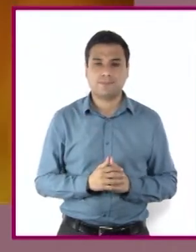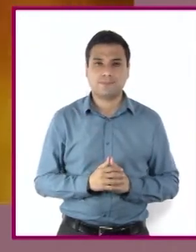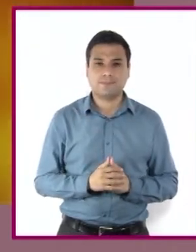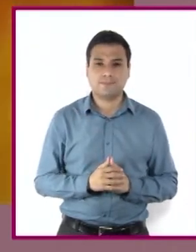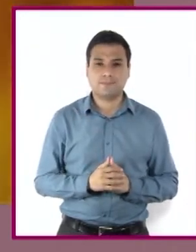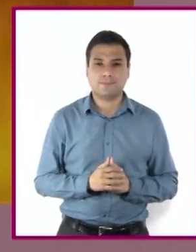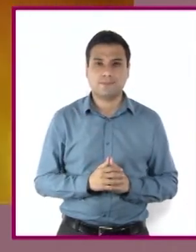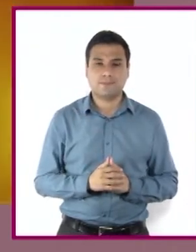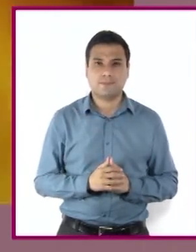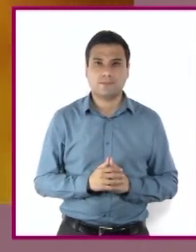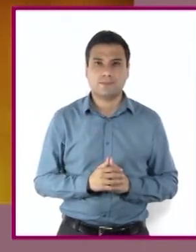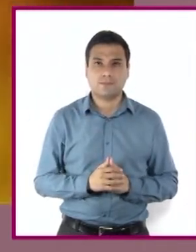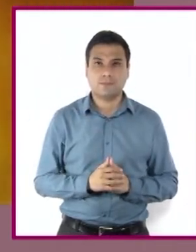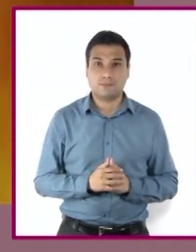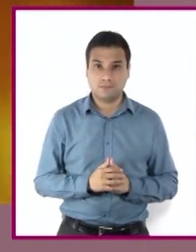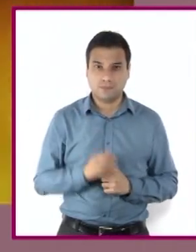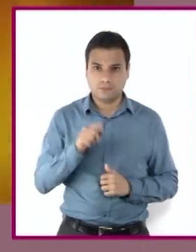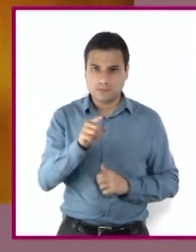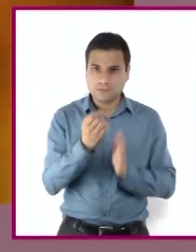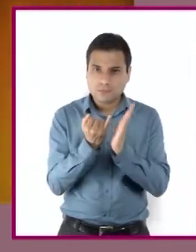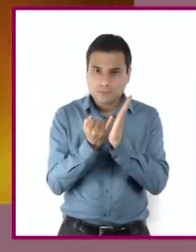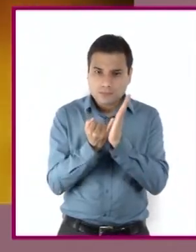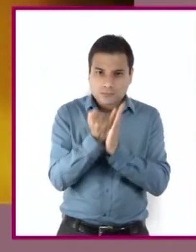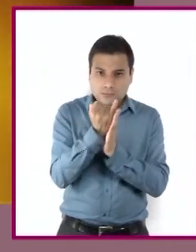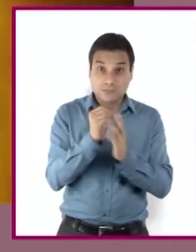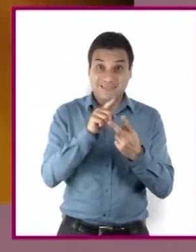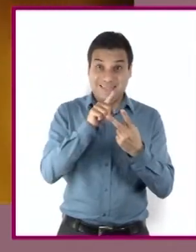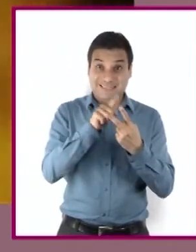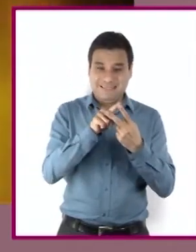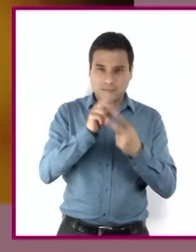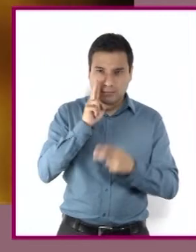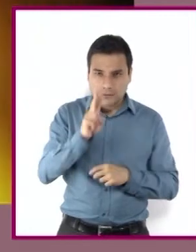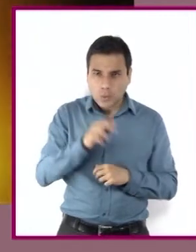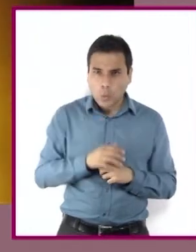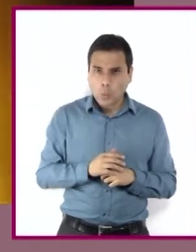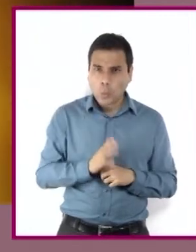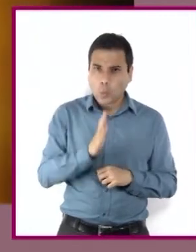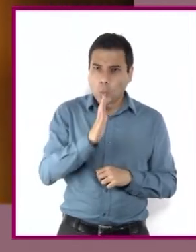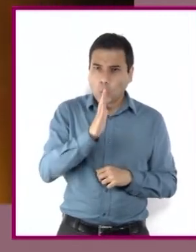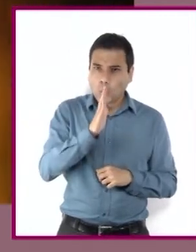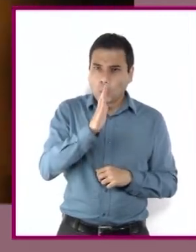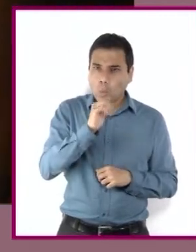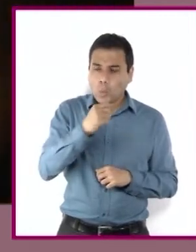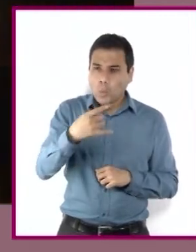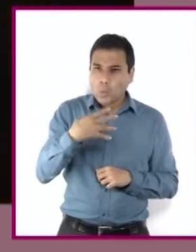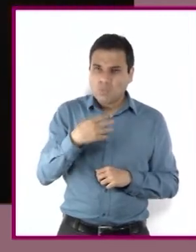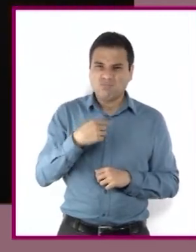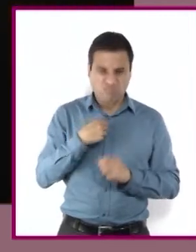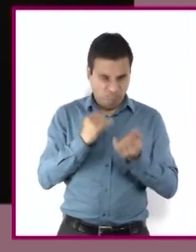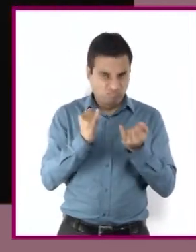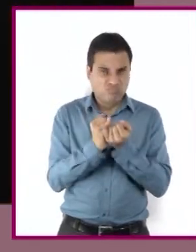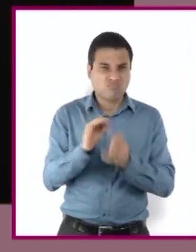Al ver la decisión de Nanahuatzin, Tecusistecatl finalmente se lanzó también.